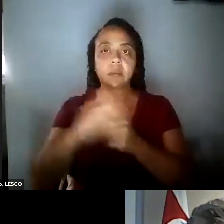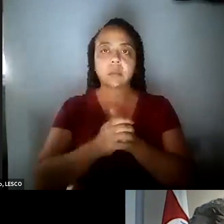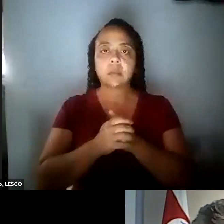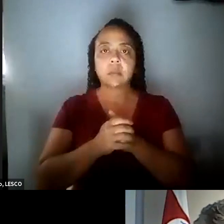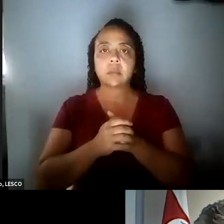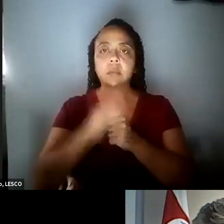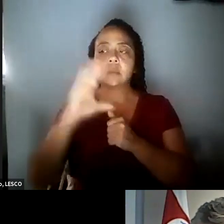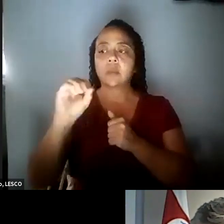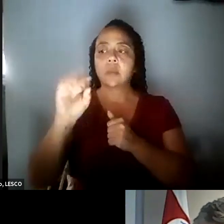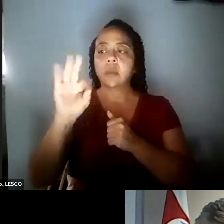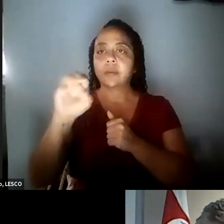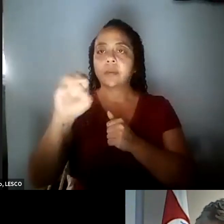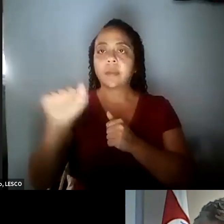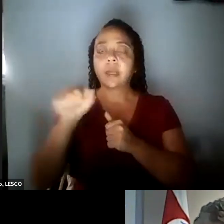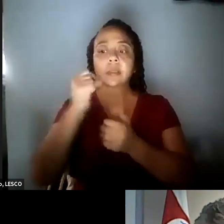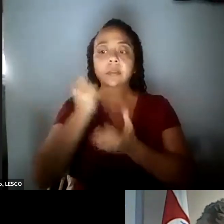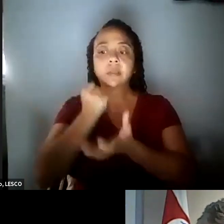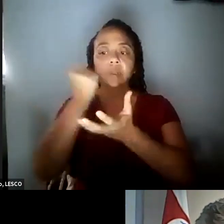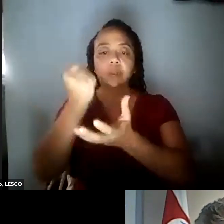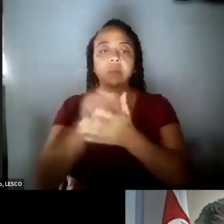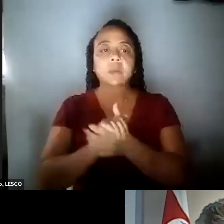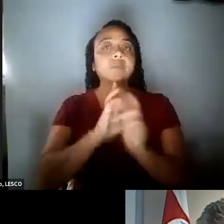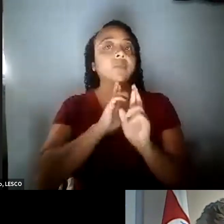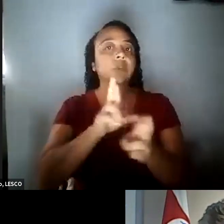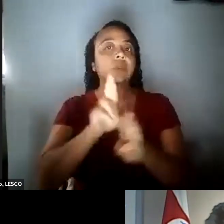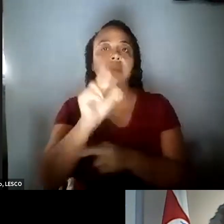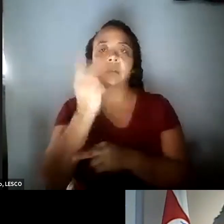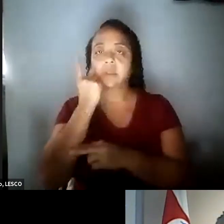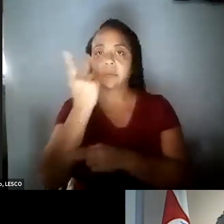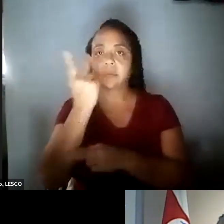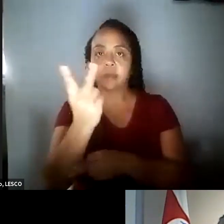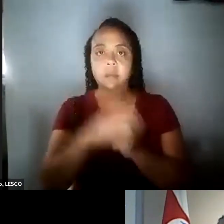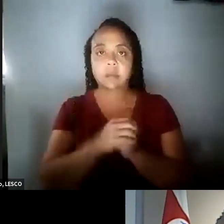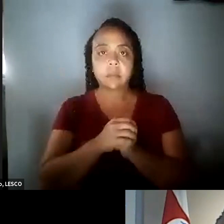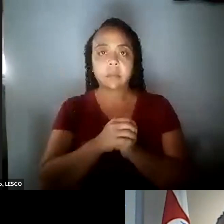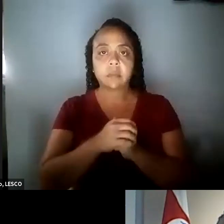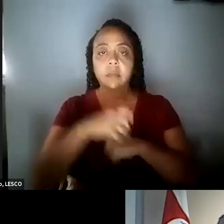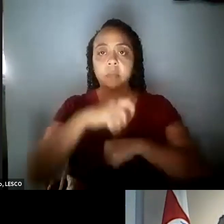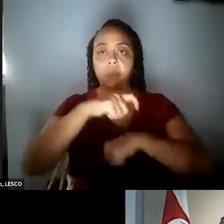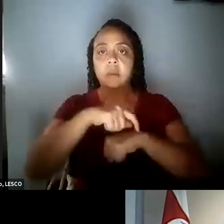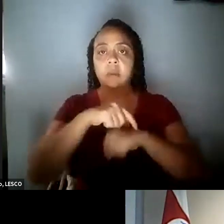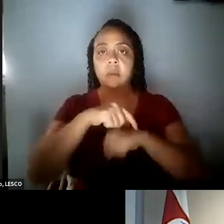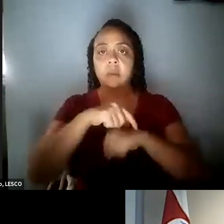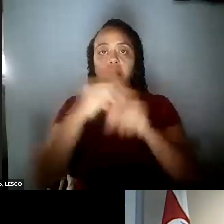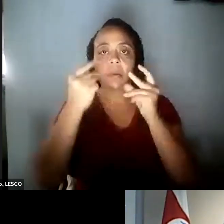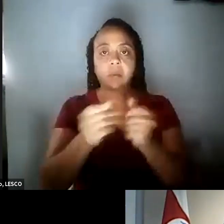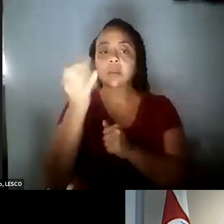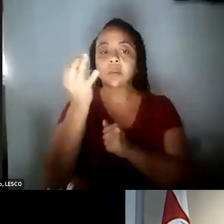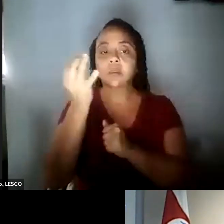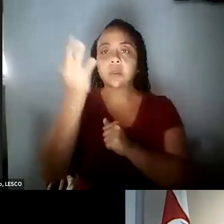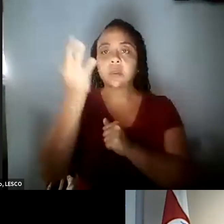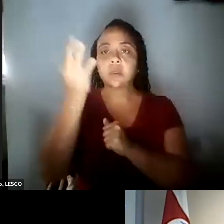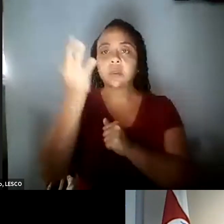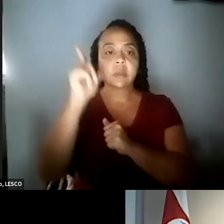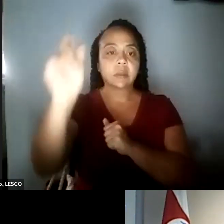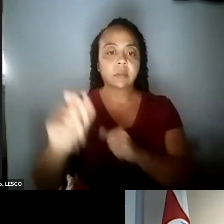no confían al son inversiones resultados que no se ven en un en un plazo inmediato sino que están en un futuro muy distante porque